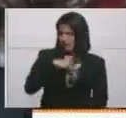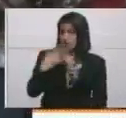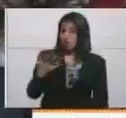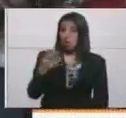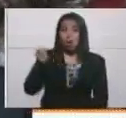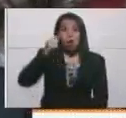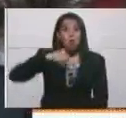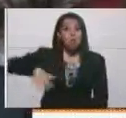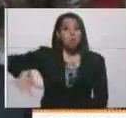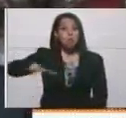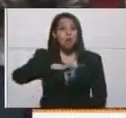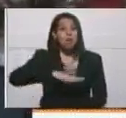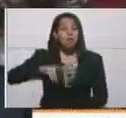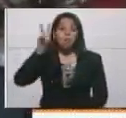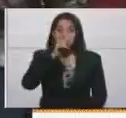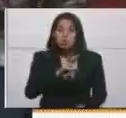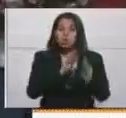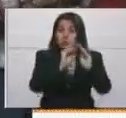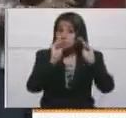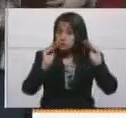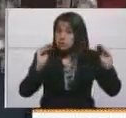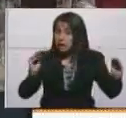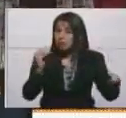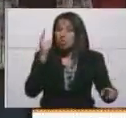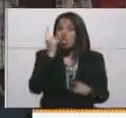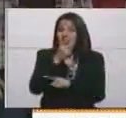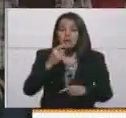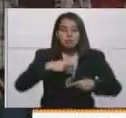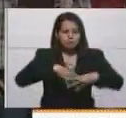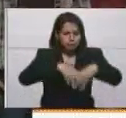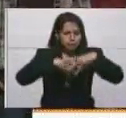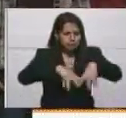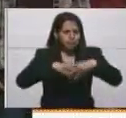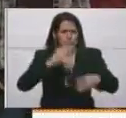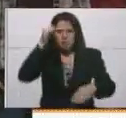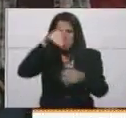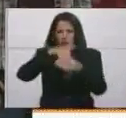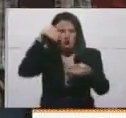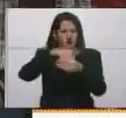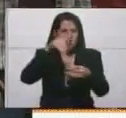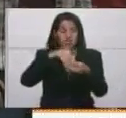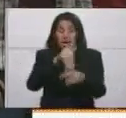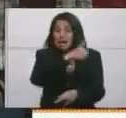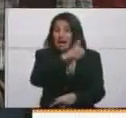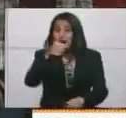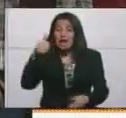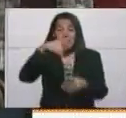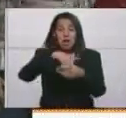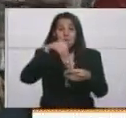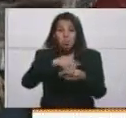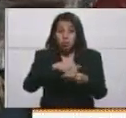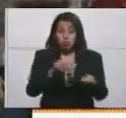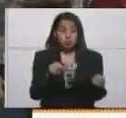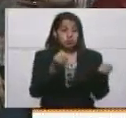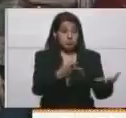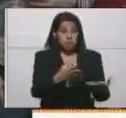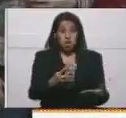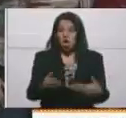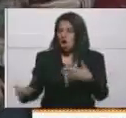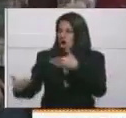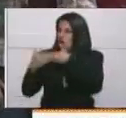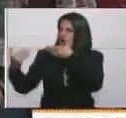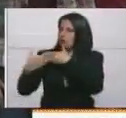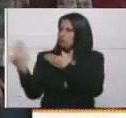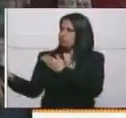venezolano a que salga a votar y cada voto que se dé el domingo sea un voto contra las